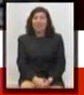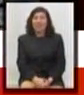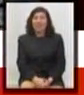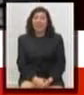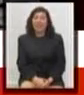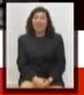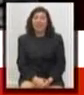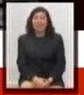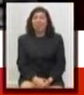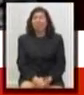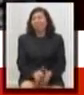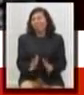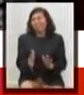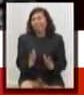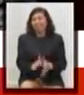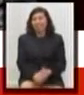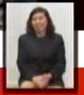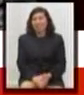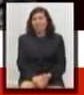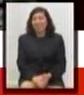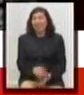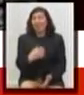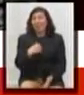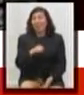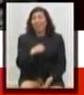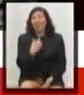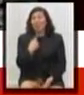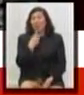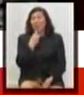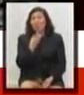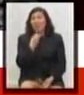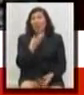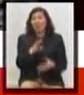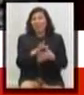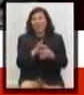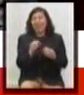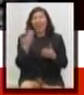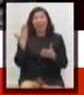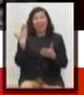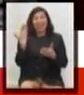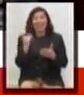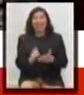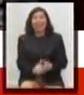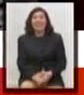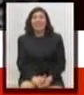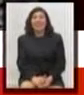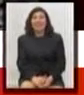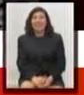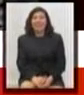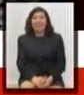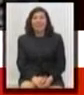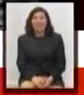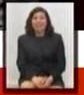A lejos de parecer muy presumida, les voy a contar una anécdota.